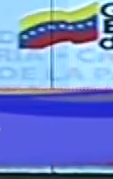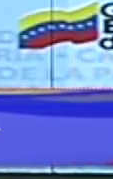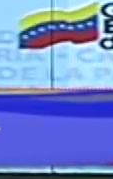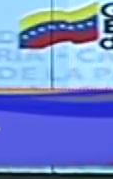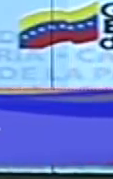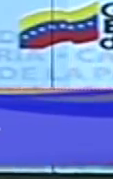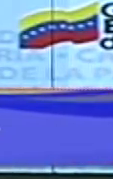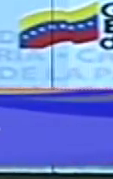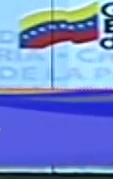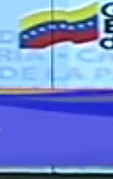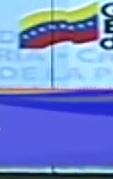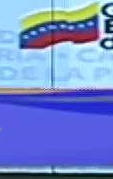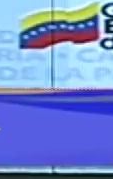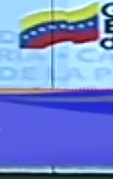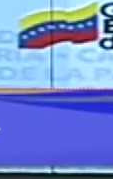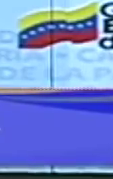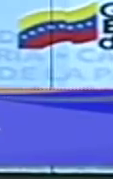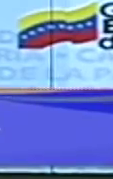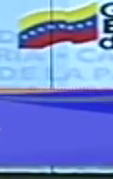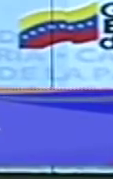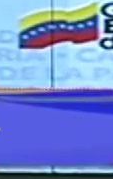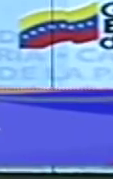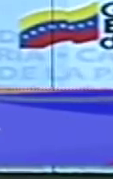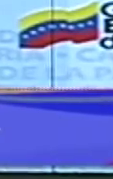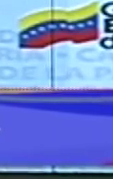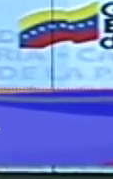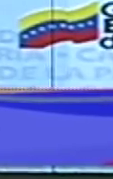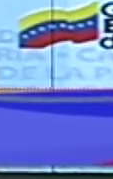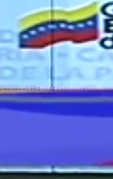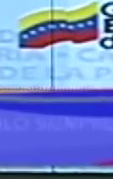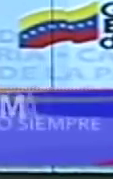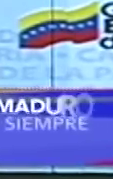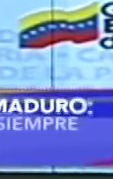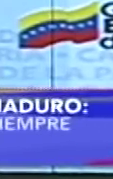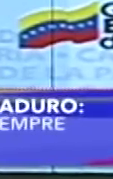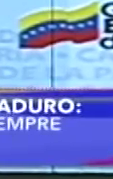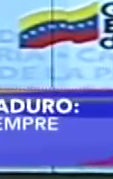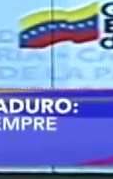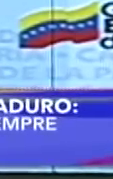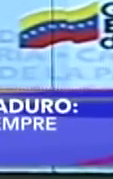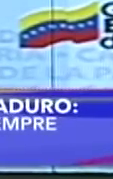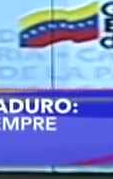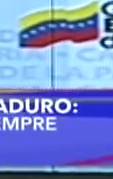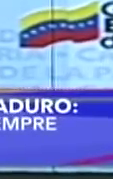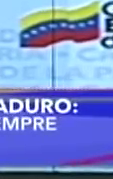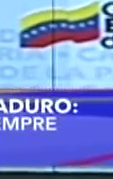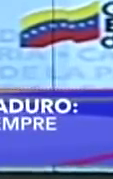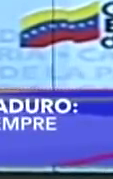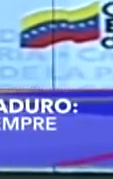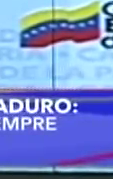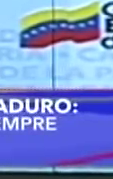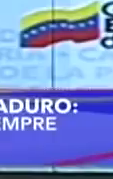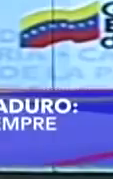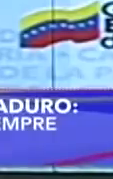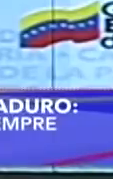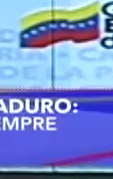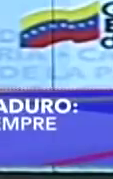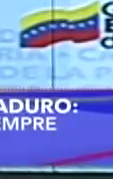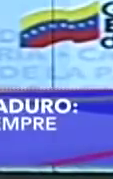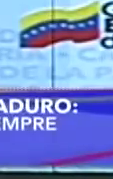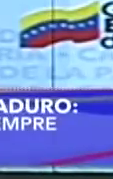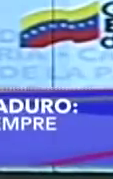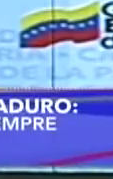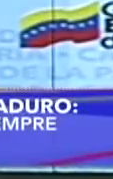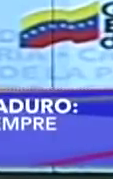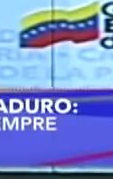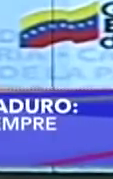Vivienda Venezuela, de la gran misión, Barrio Nuevo, Barrio Tricolor. Fue gracias al movimiento